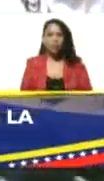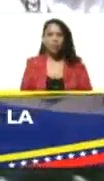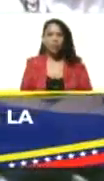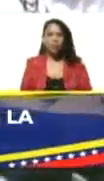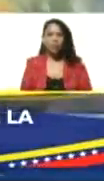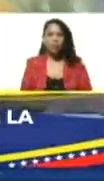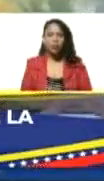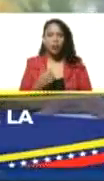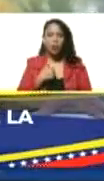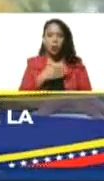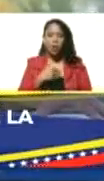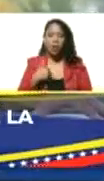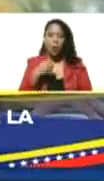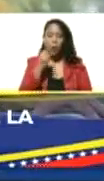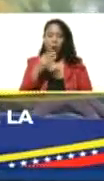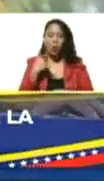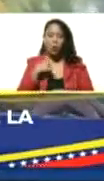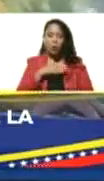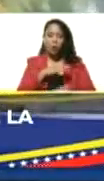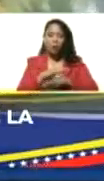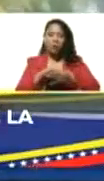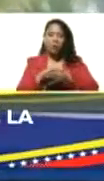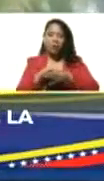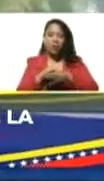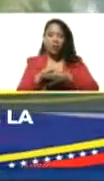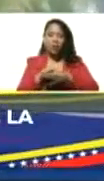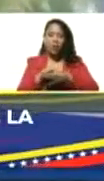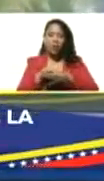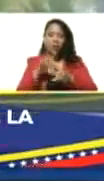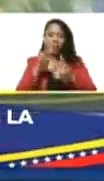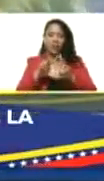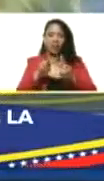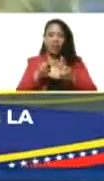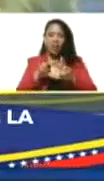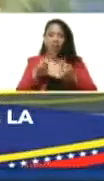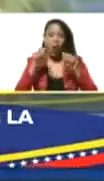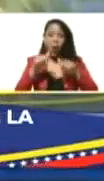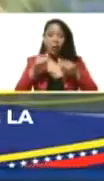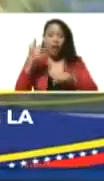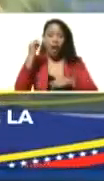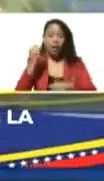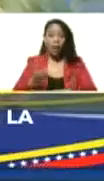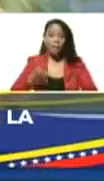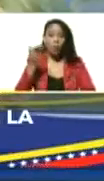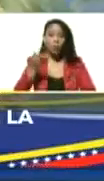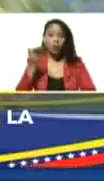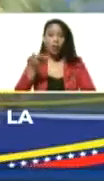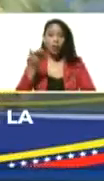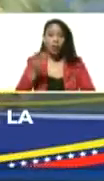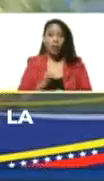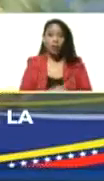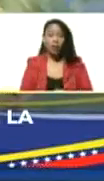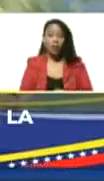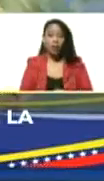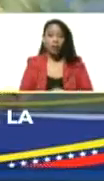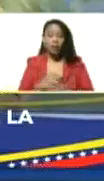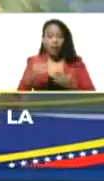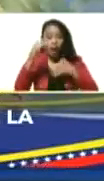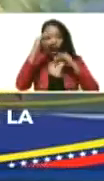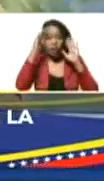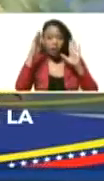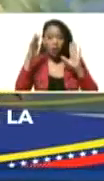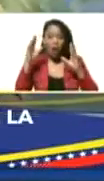Yo quisiera que, bueno, nuestro ministro Villarroel, fíjate, ahorita tenemos una prioridad, que es atender las